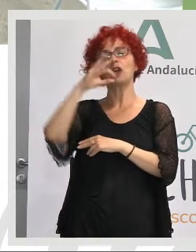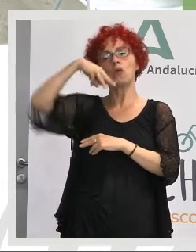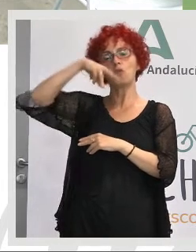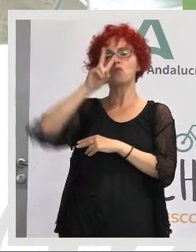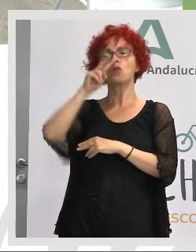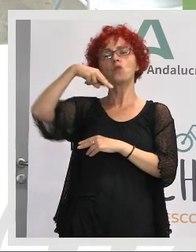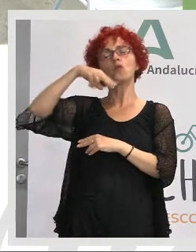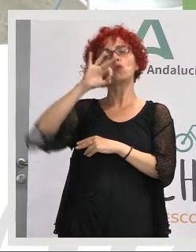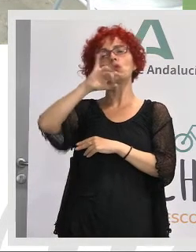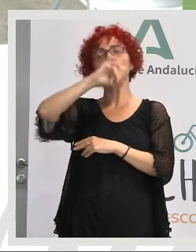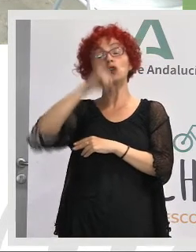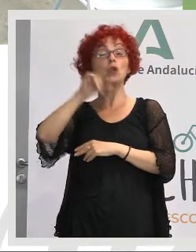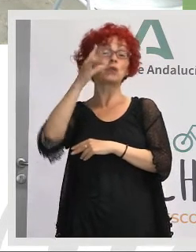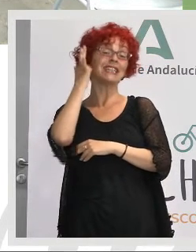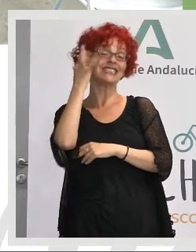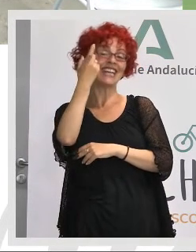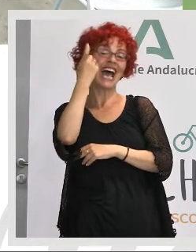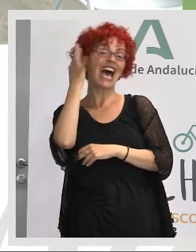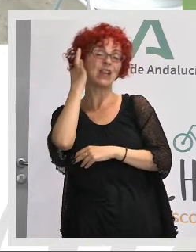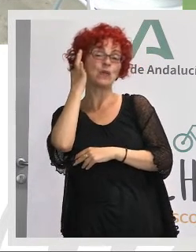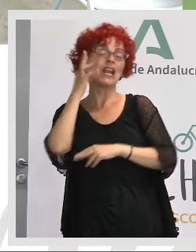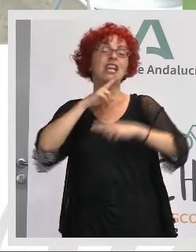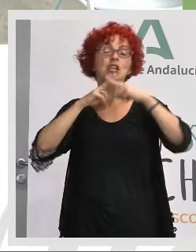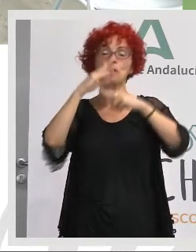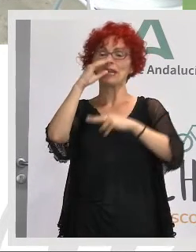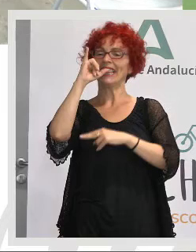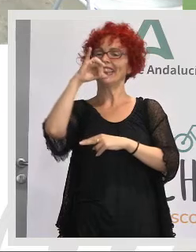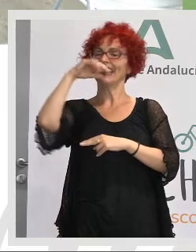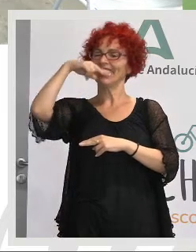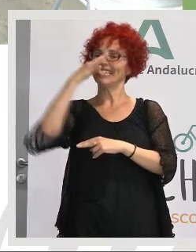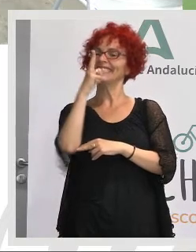esta alumna del centro, Cintia Rosales.